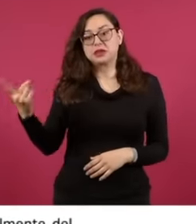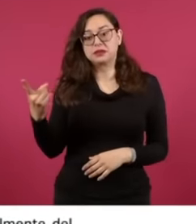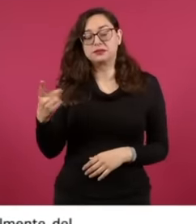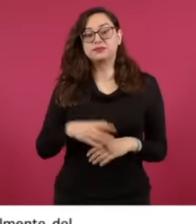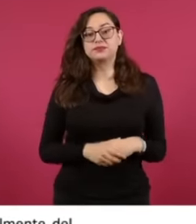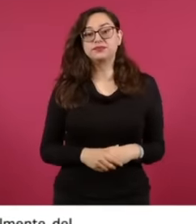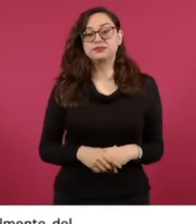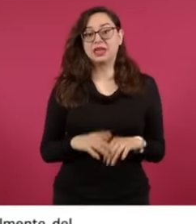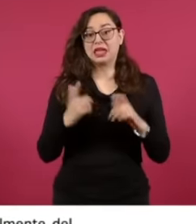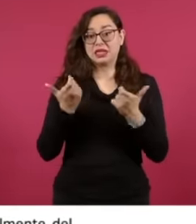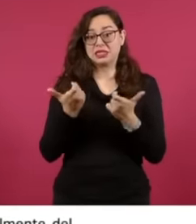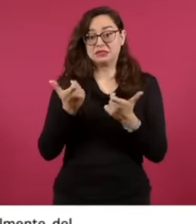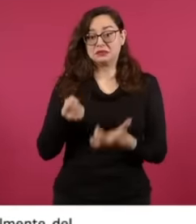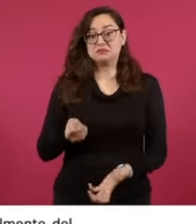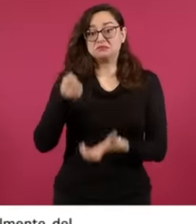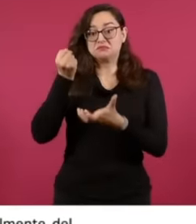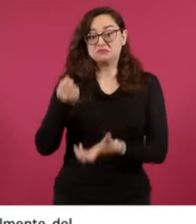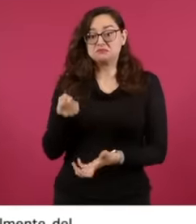221 mil millones